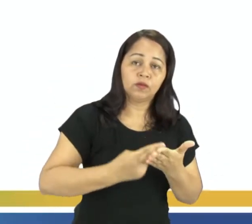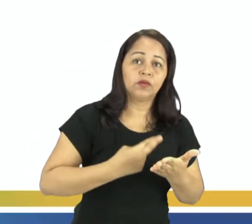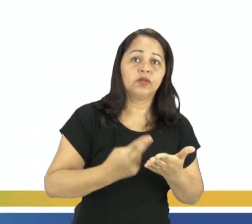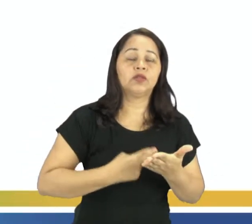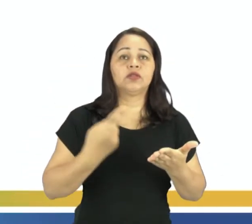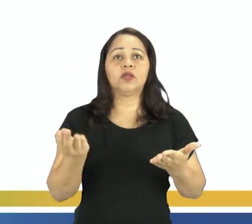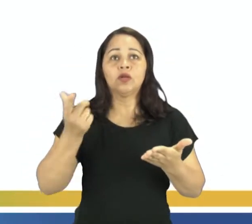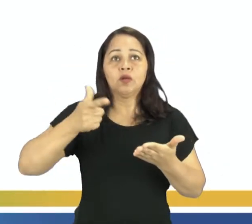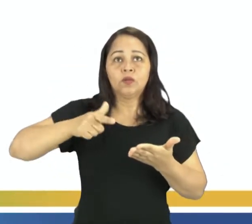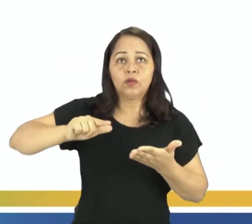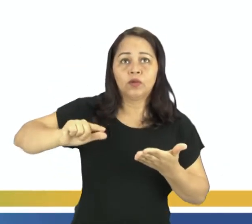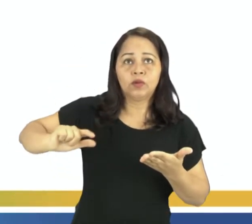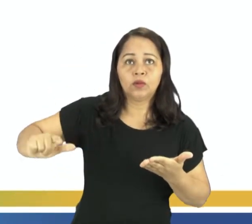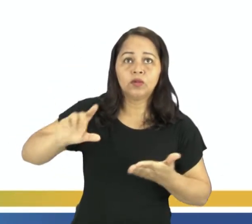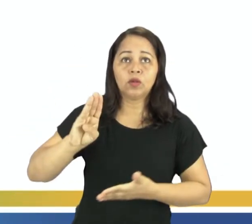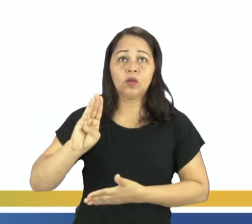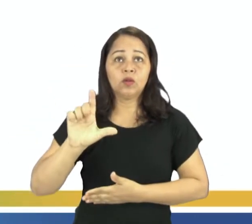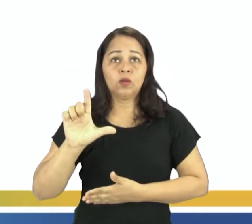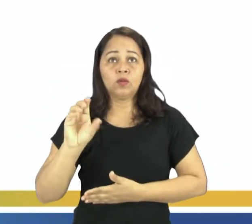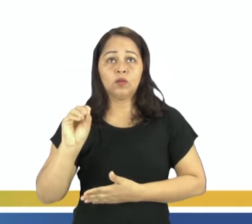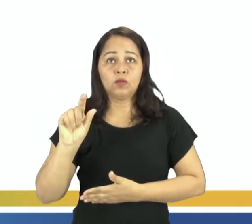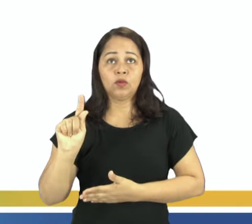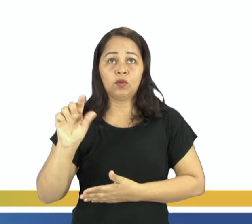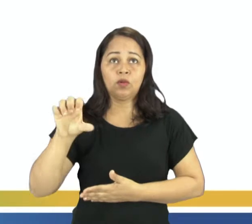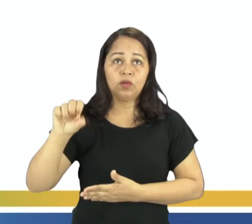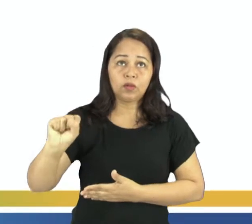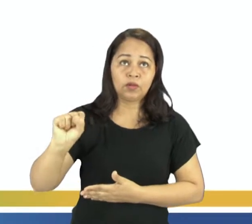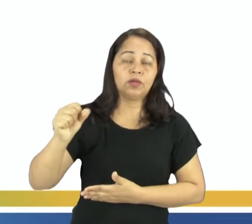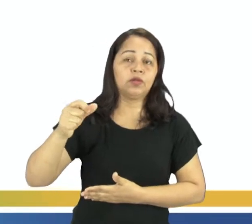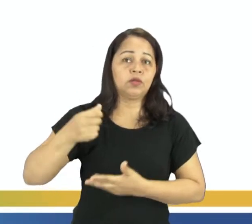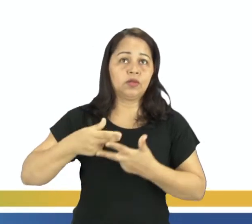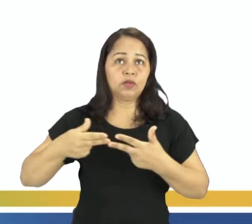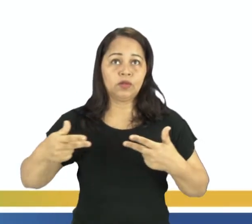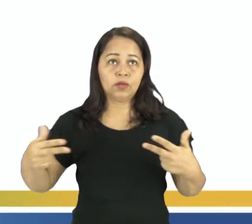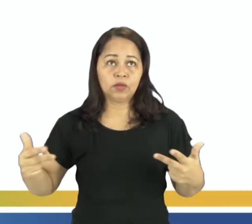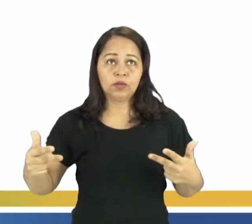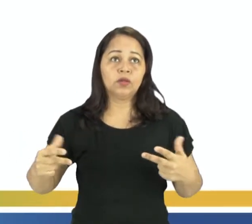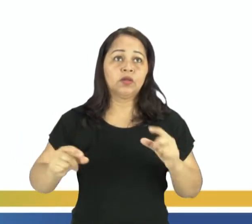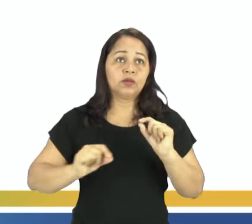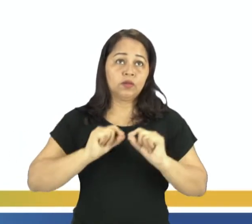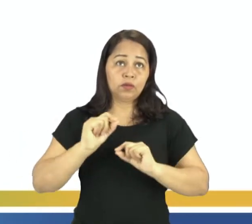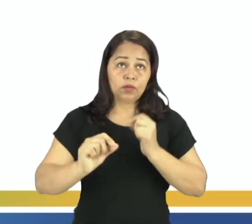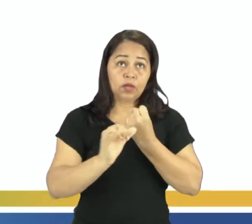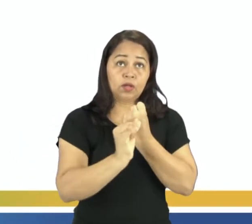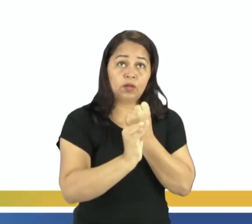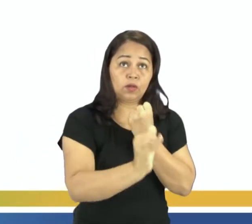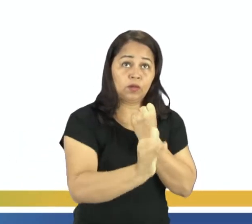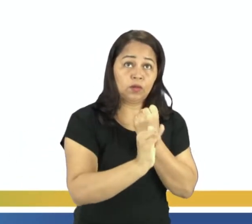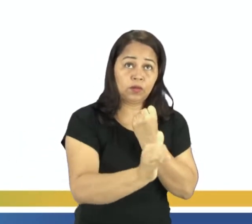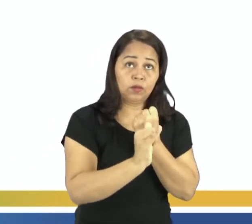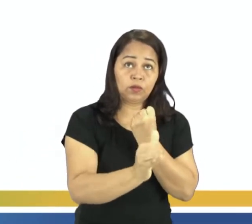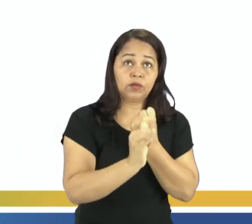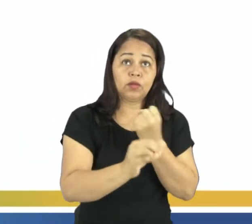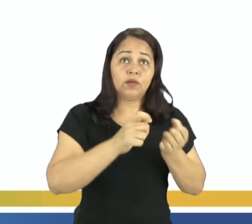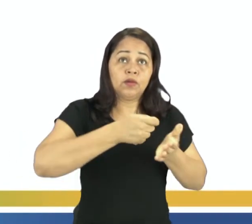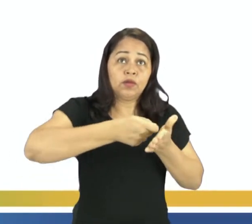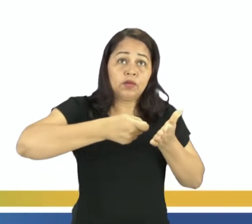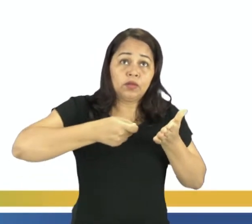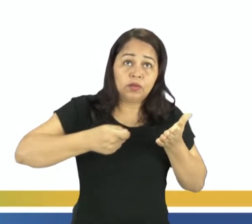blogs. La crónica forma parte de una redacción sencilla y de fácil